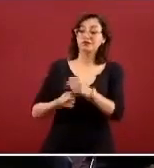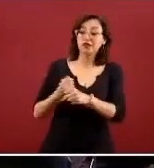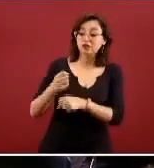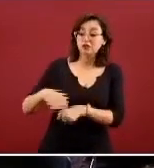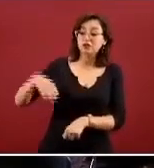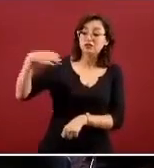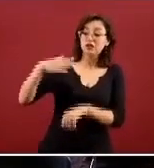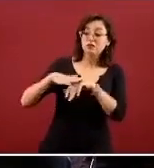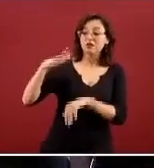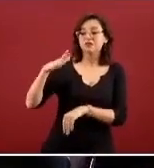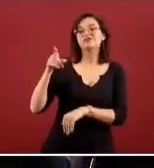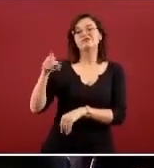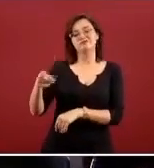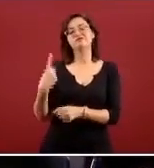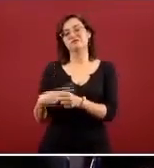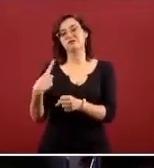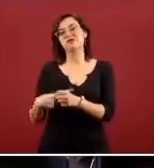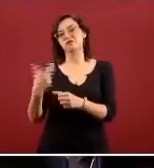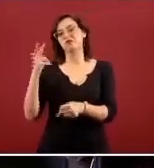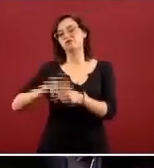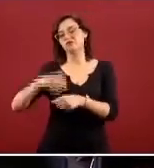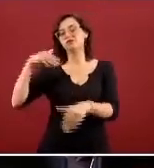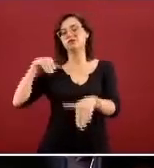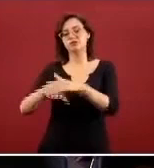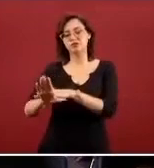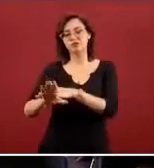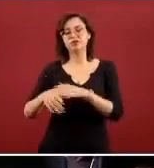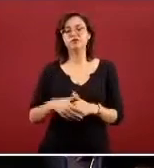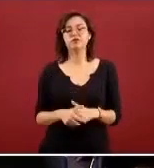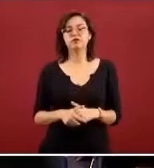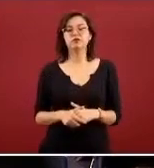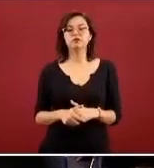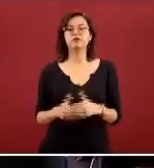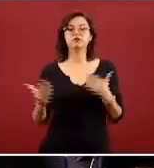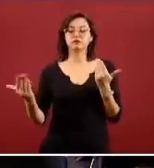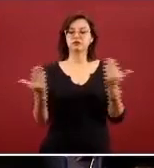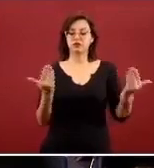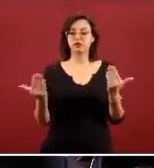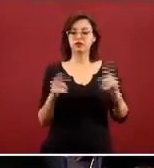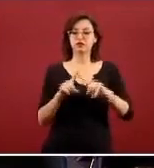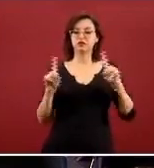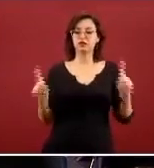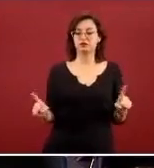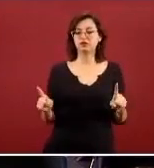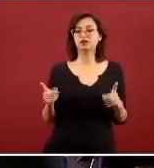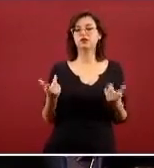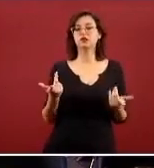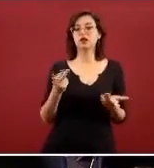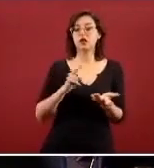la mayoría de los casos que necesitaron hospitalización, y en contraste, la mayoría de los casos que